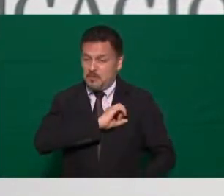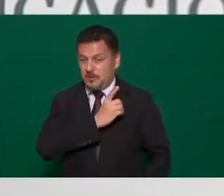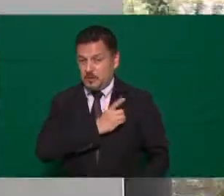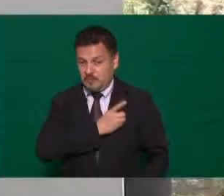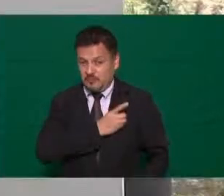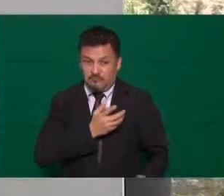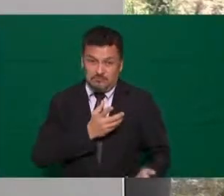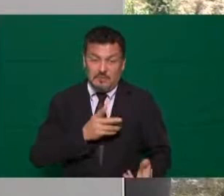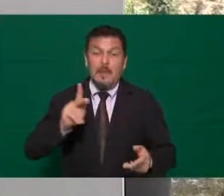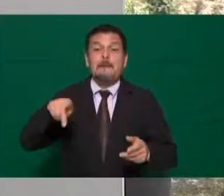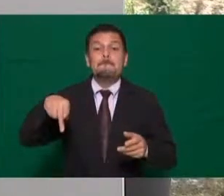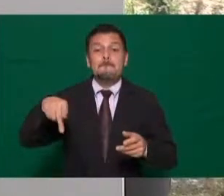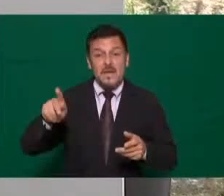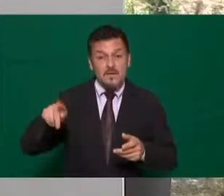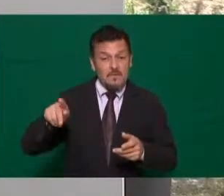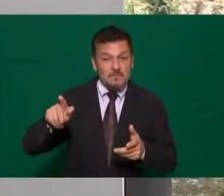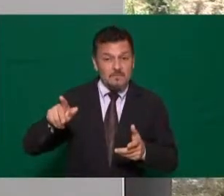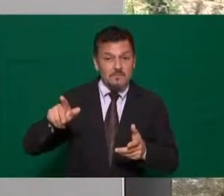Pero